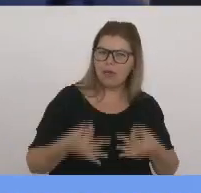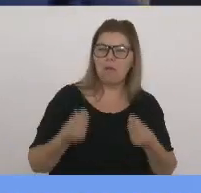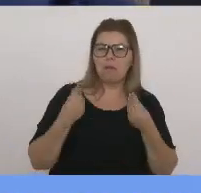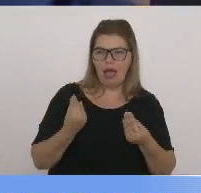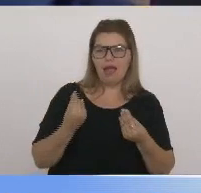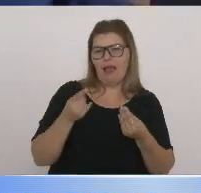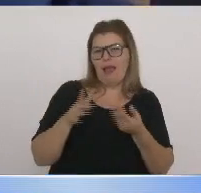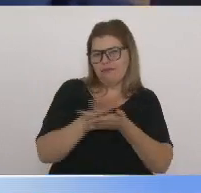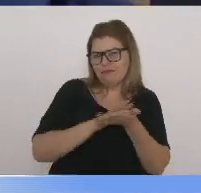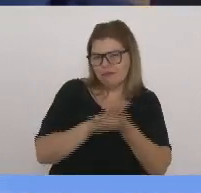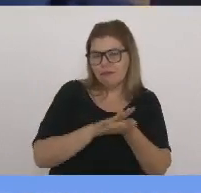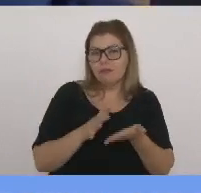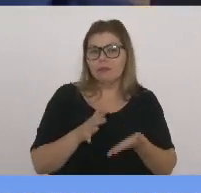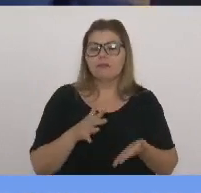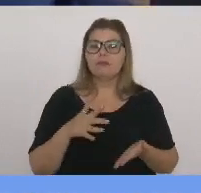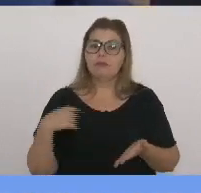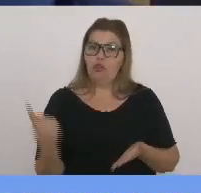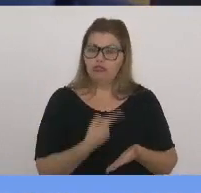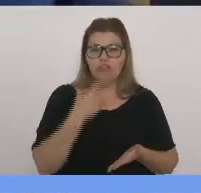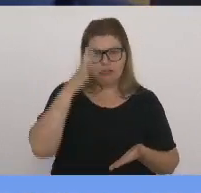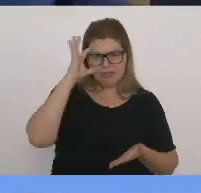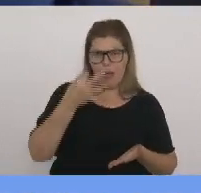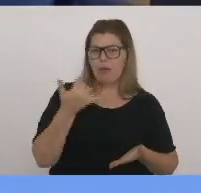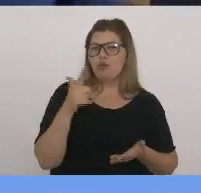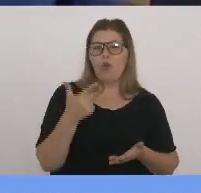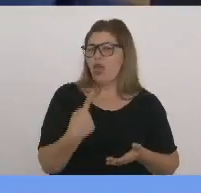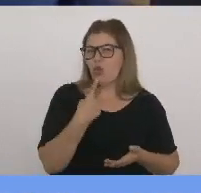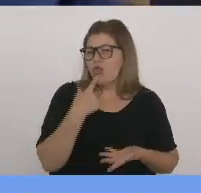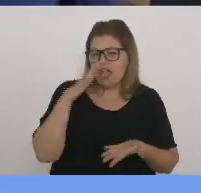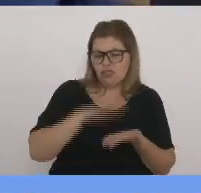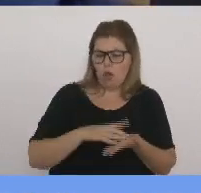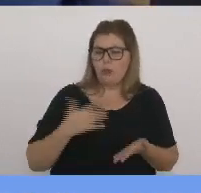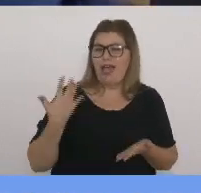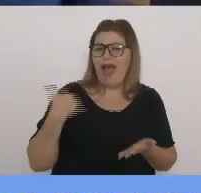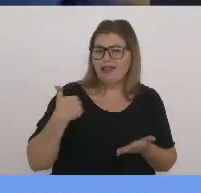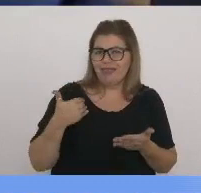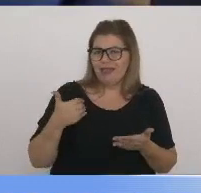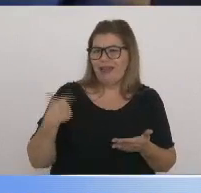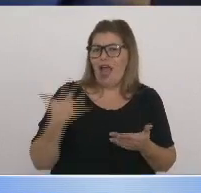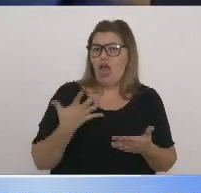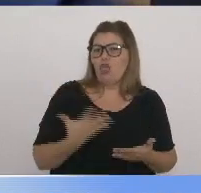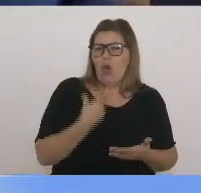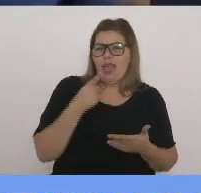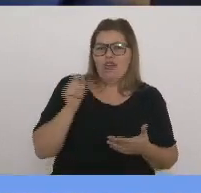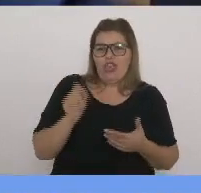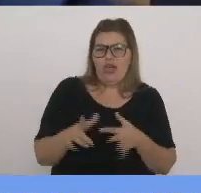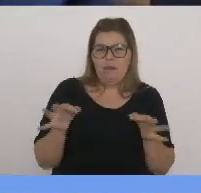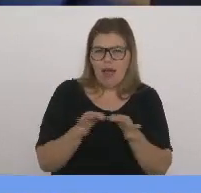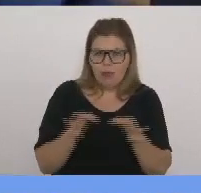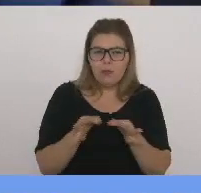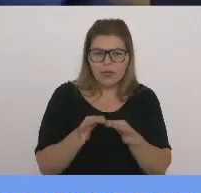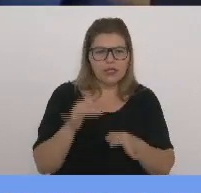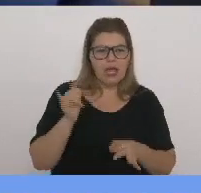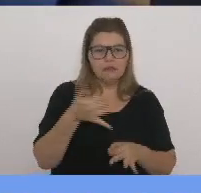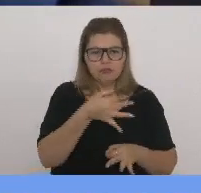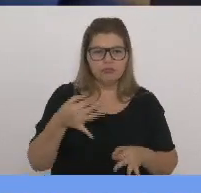puede poner en duda nuestros legítimos e inalienables derechos sobre la soberanía de las Islas Malvinas y su espacio marítimo